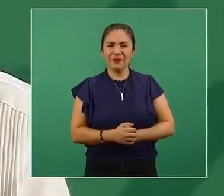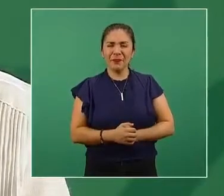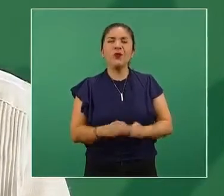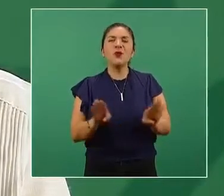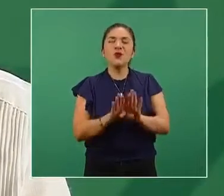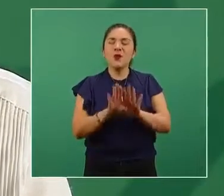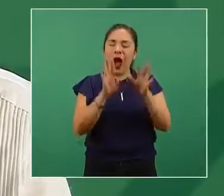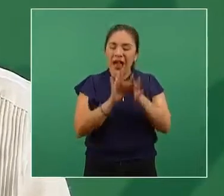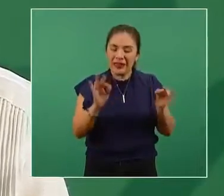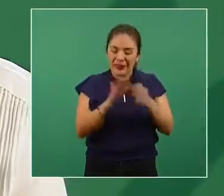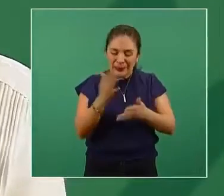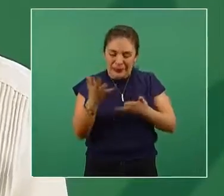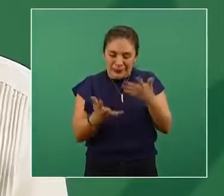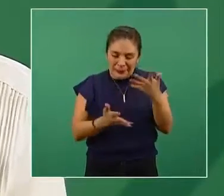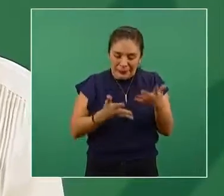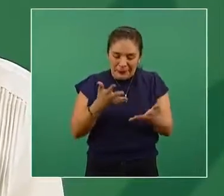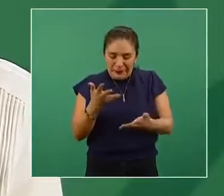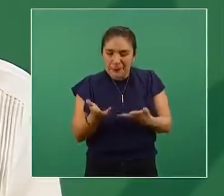¿cómo lo explico?